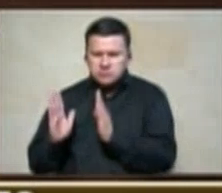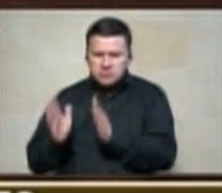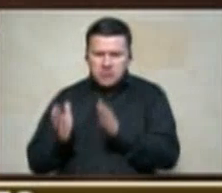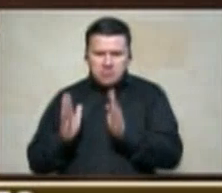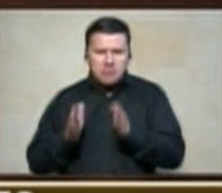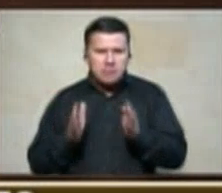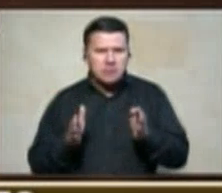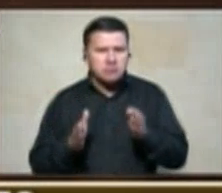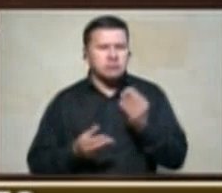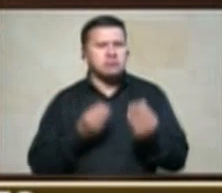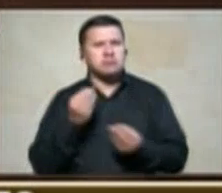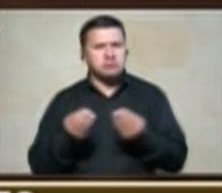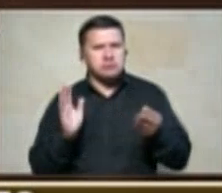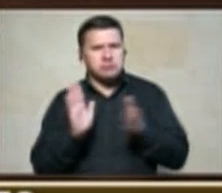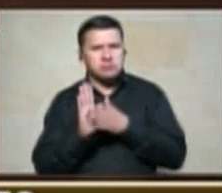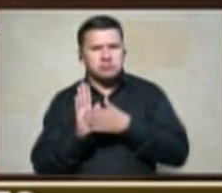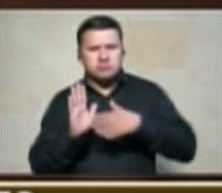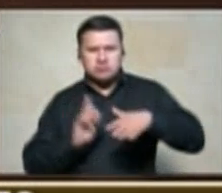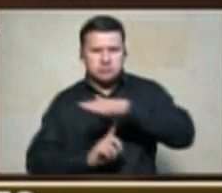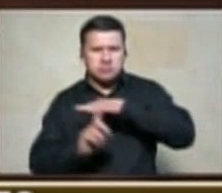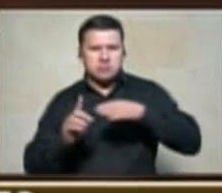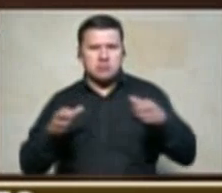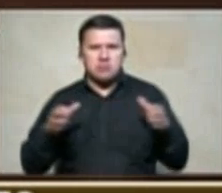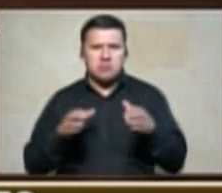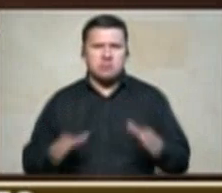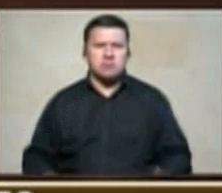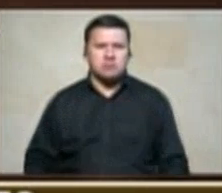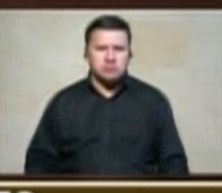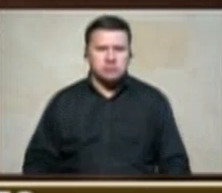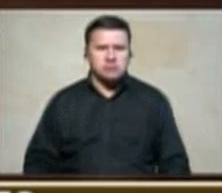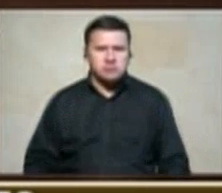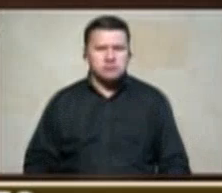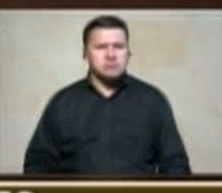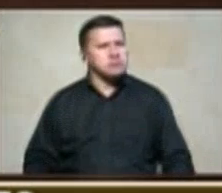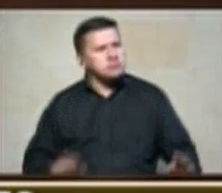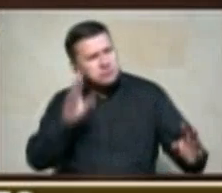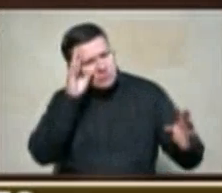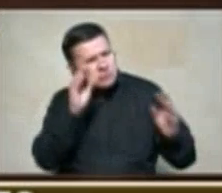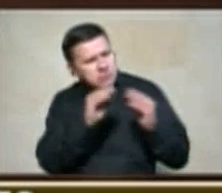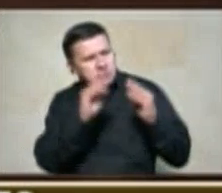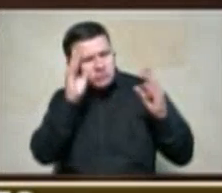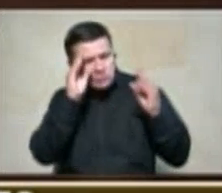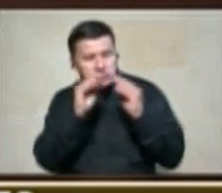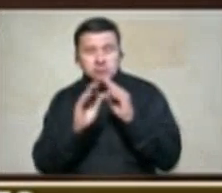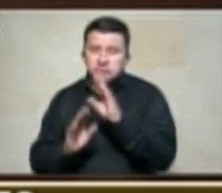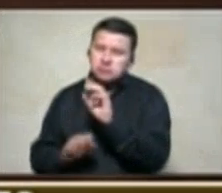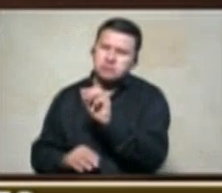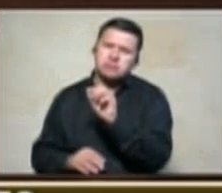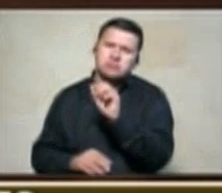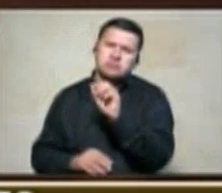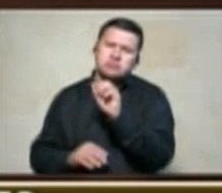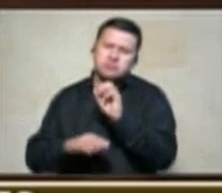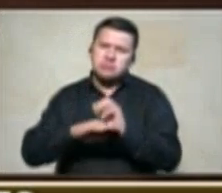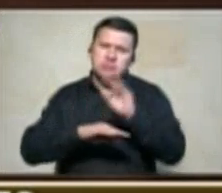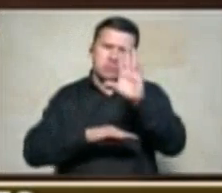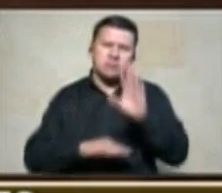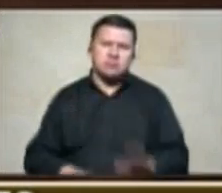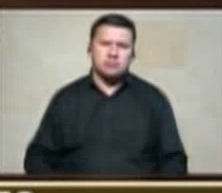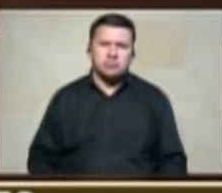administrativa, hace los contextos. Los convenios que tenemos, si quiere, por favor, me regala la siguiente diapositiva.